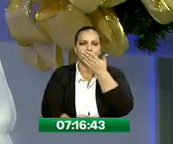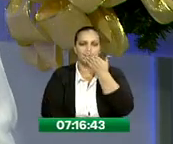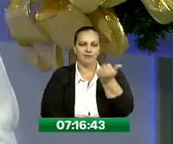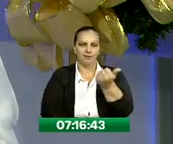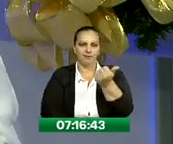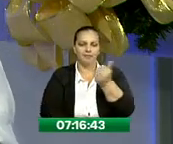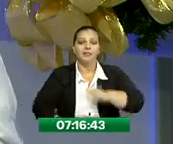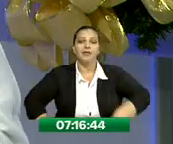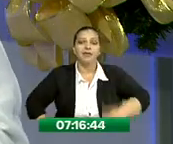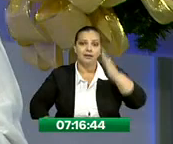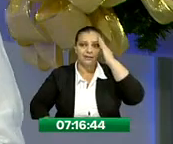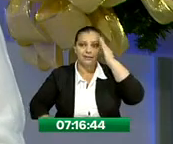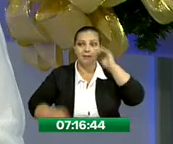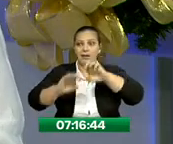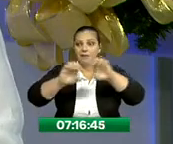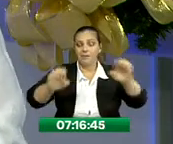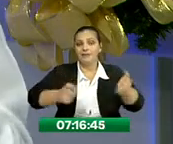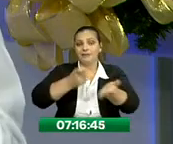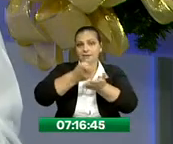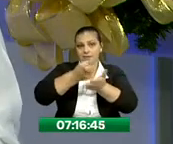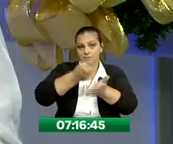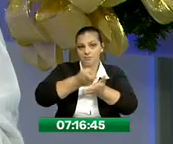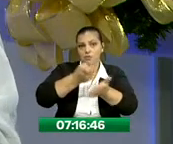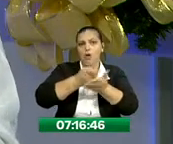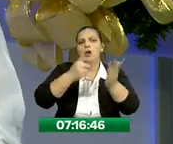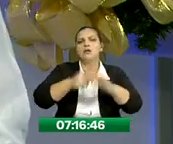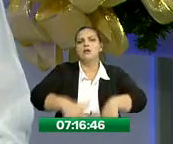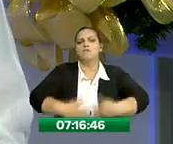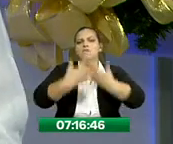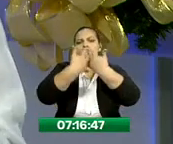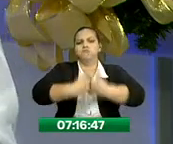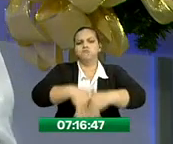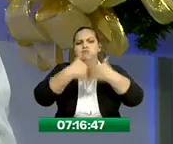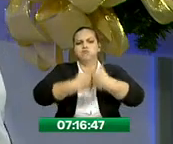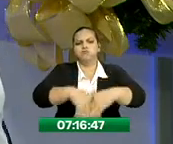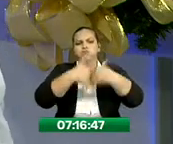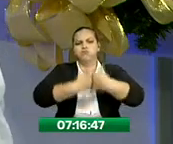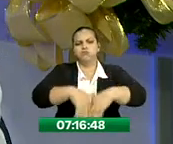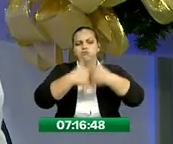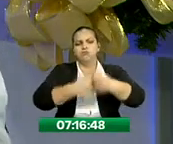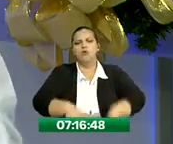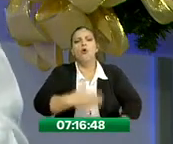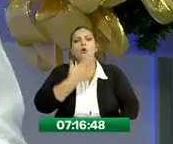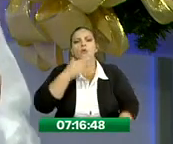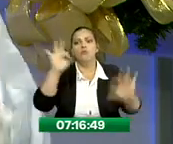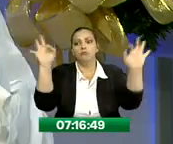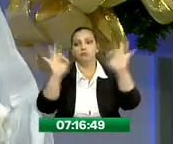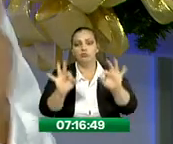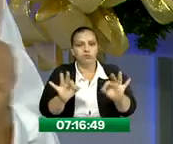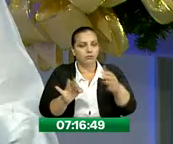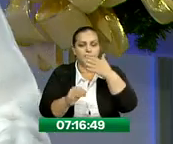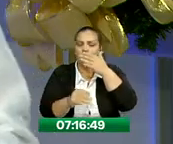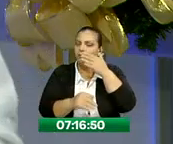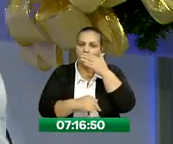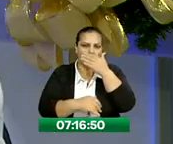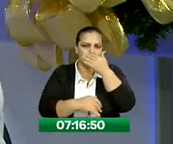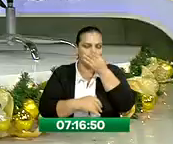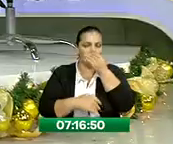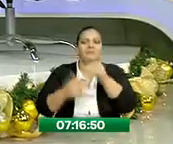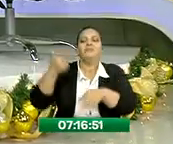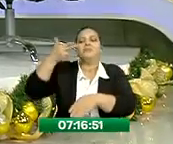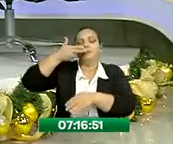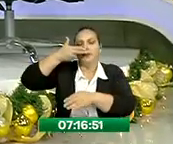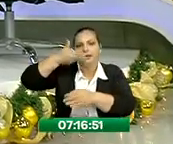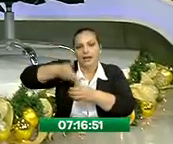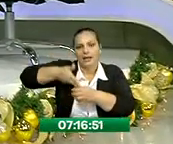Evidentemente vamos a tener una mejora en la competitividad del sector a tener una energía más barata y sobre todo el tema de contaminación. Ahora,